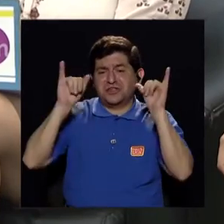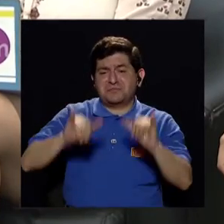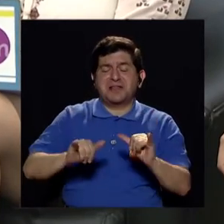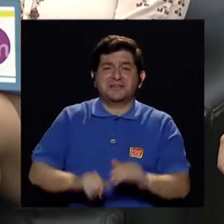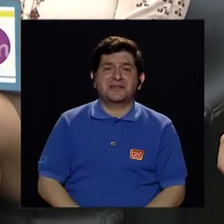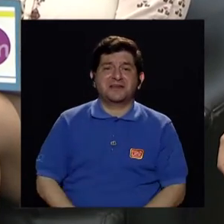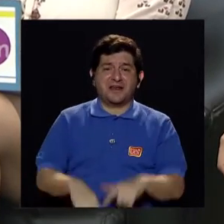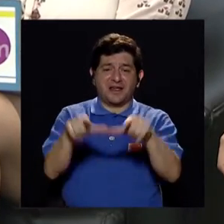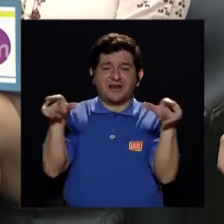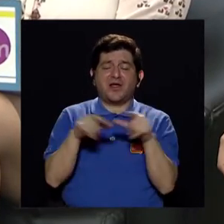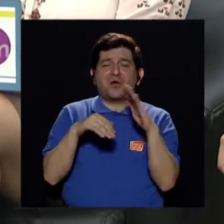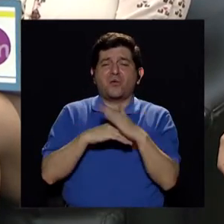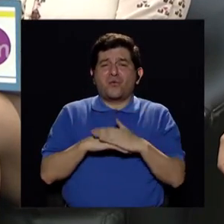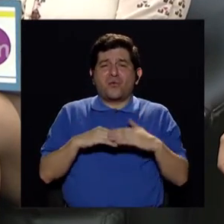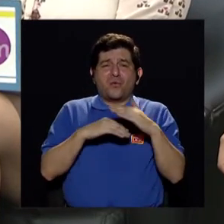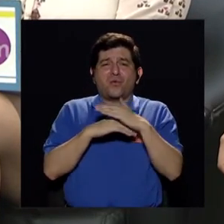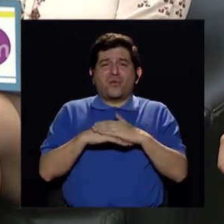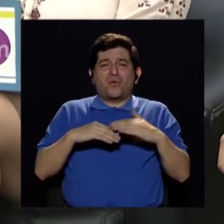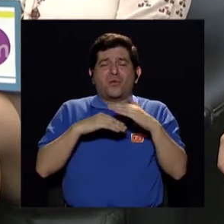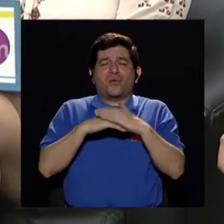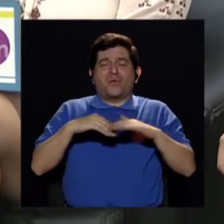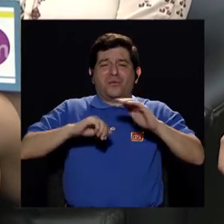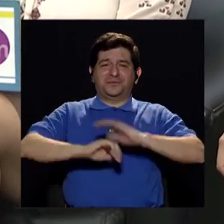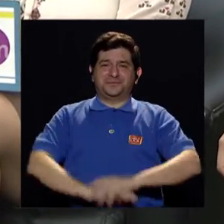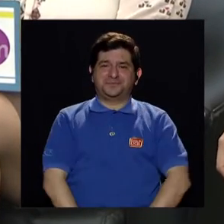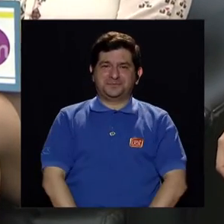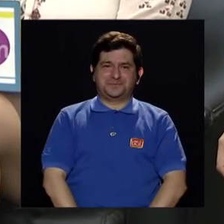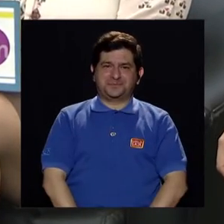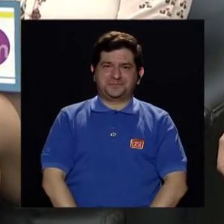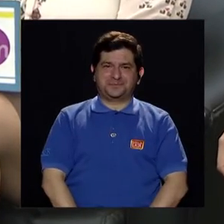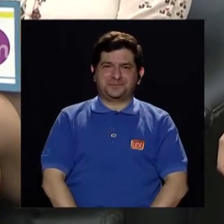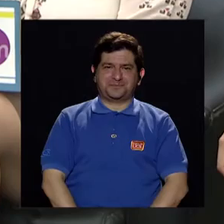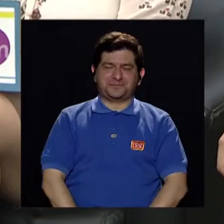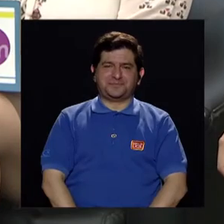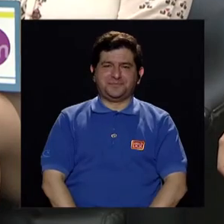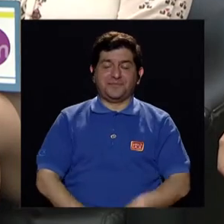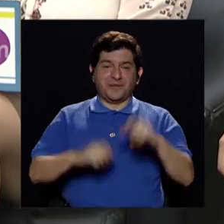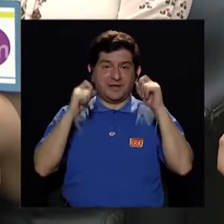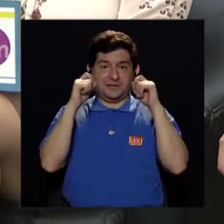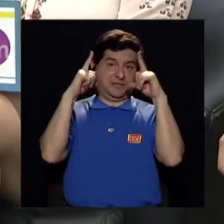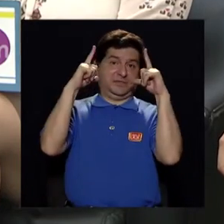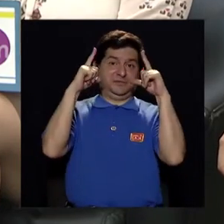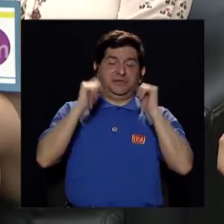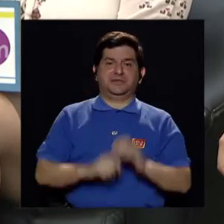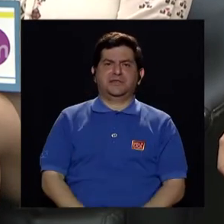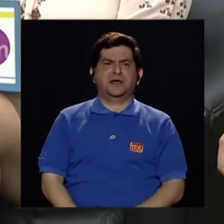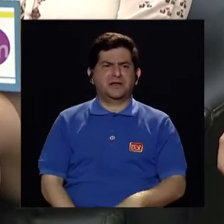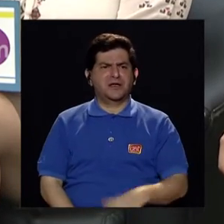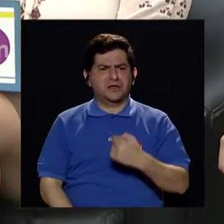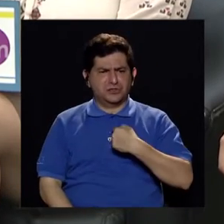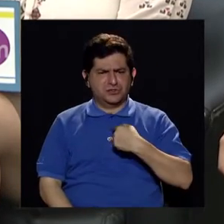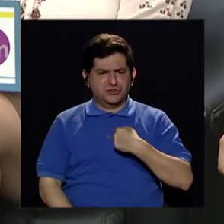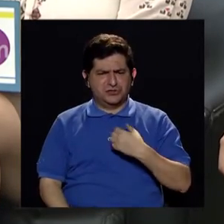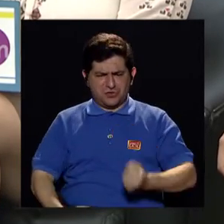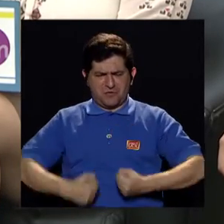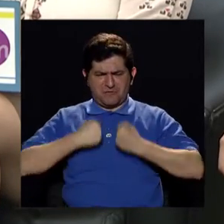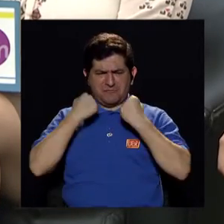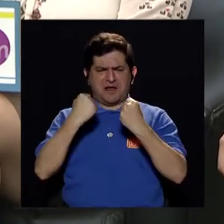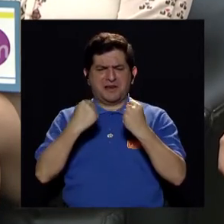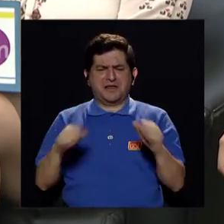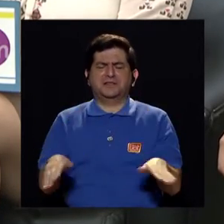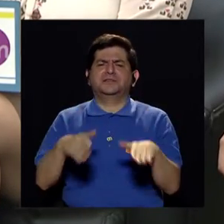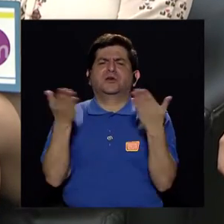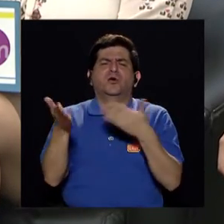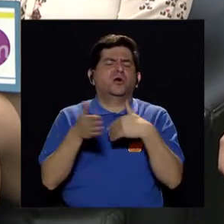sanos y salvos? En la zona de confort, en la zona cómoda. Entonces, el despertar es cómo despierto mi valentía